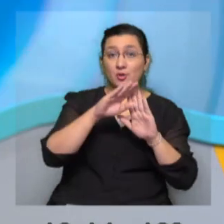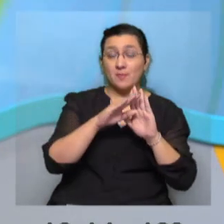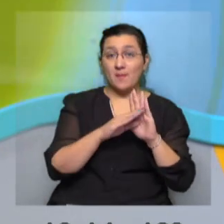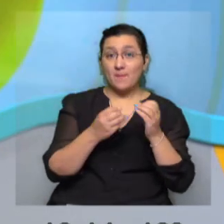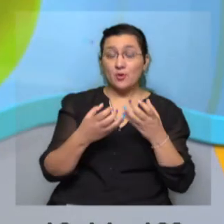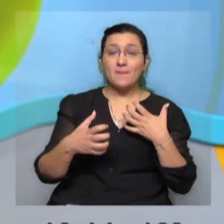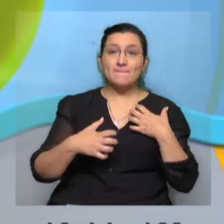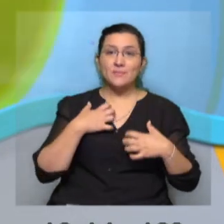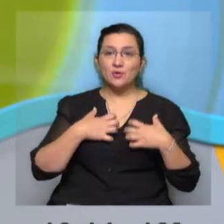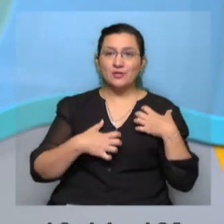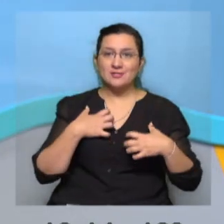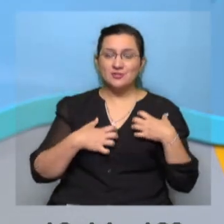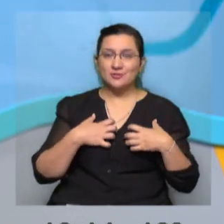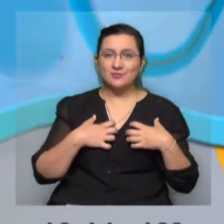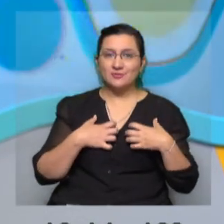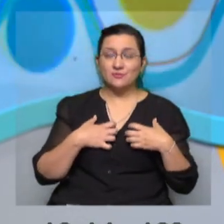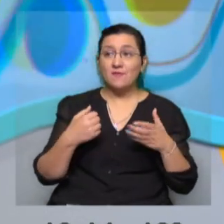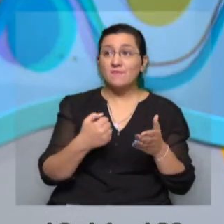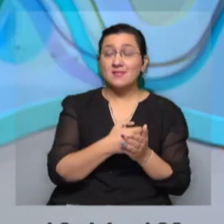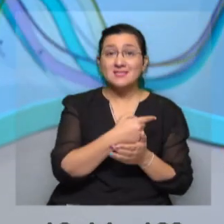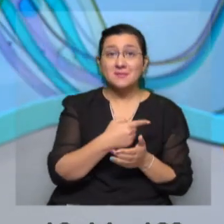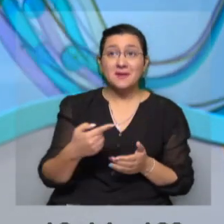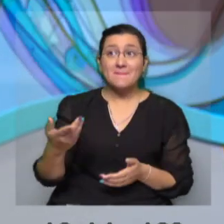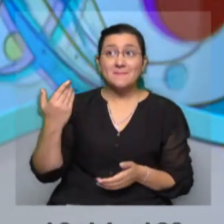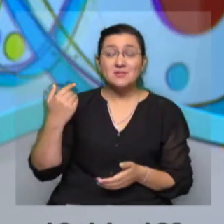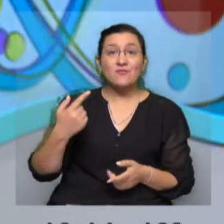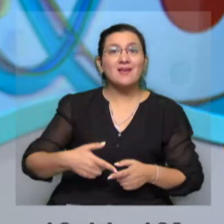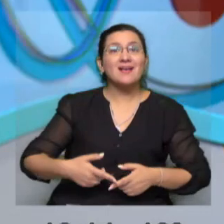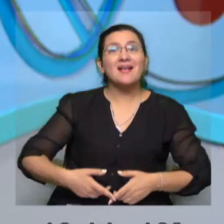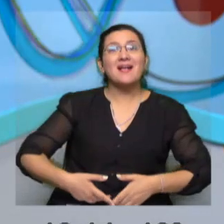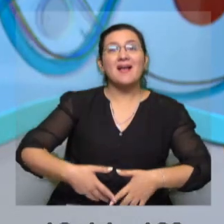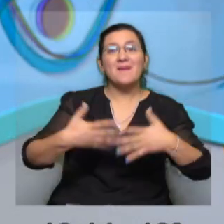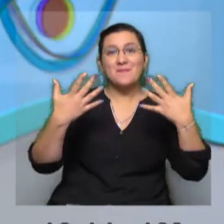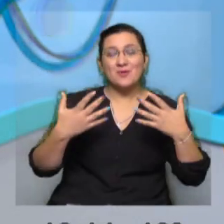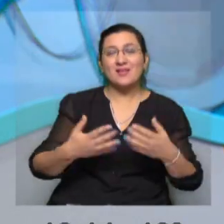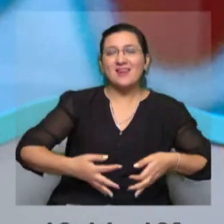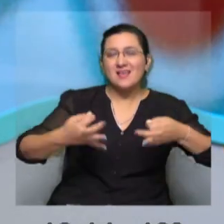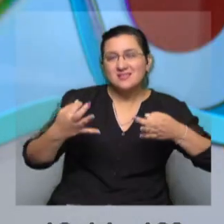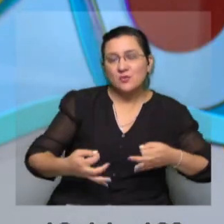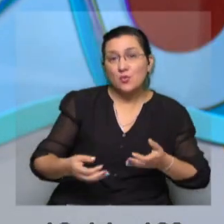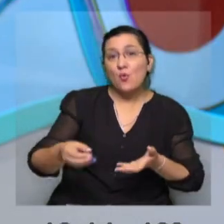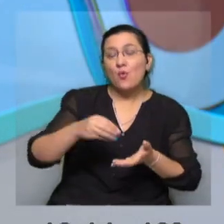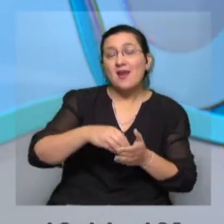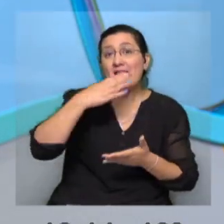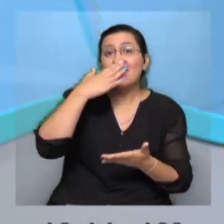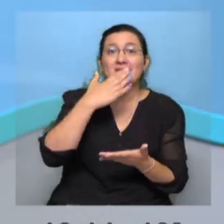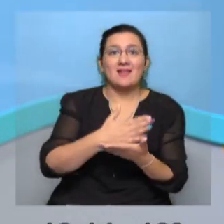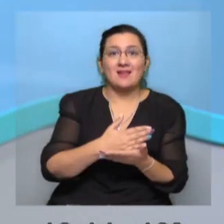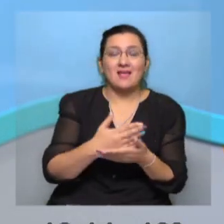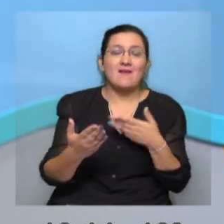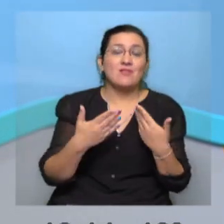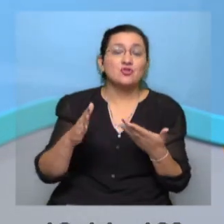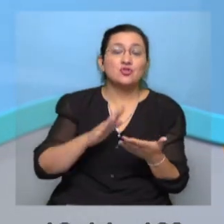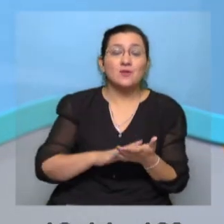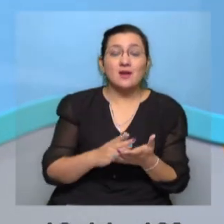Porque Progreso salió el fin de semana pasado campeón del primer campeonato del año, que le asegura un lugar en la final. Y hablando en la reunión